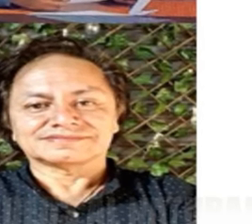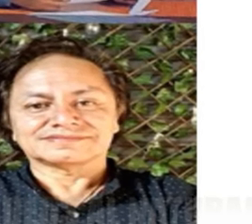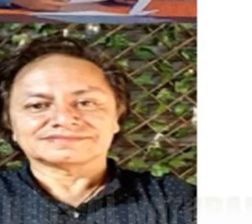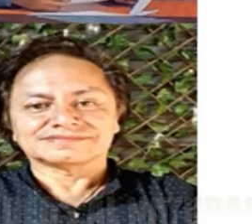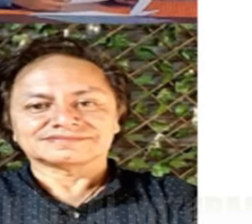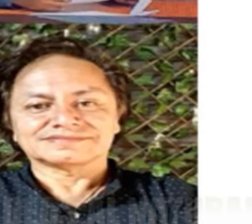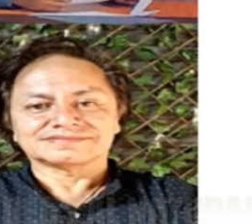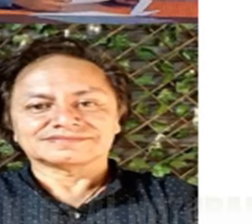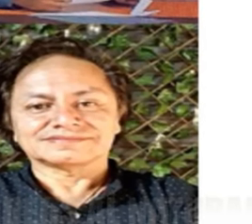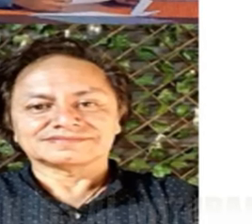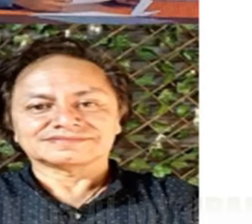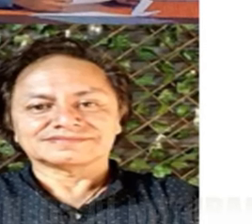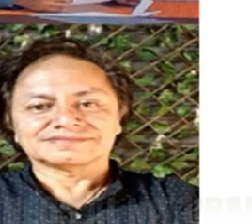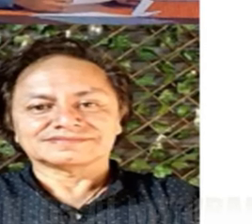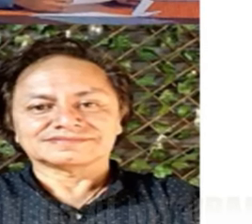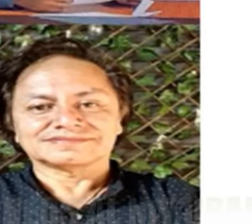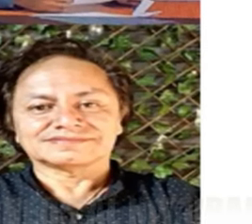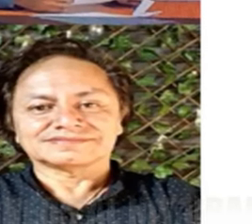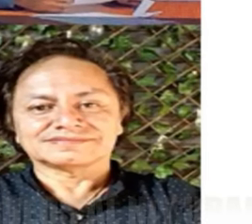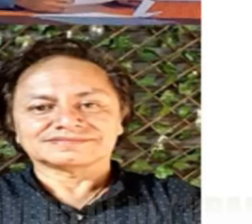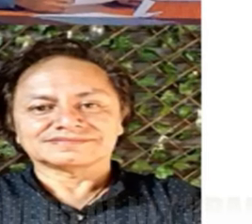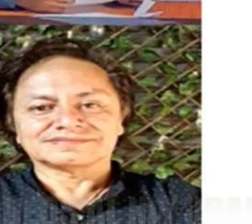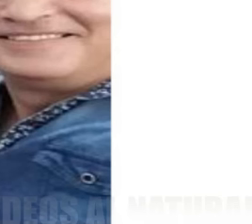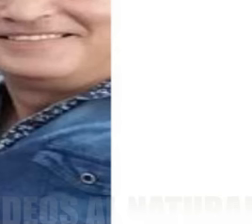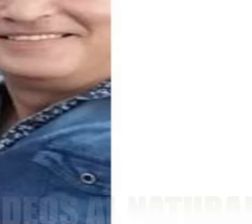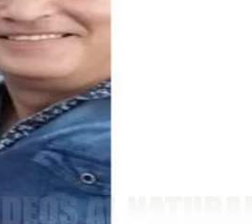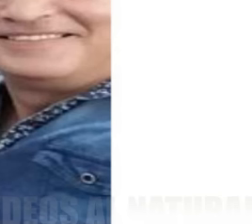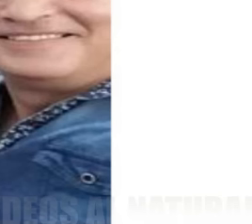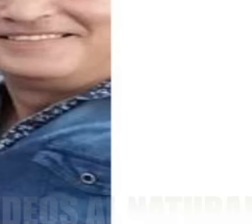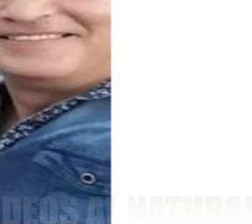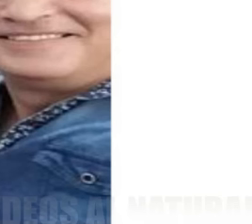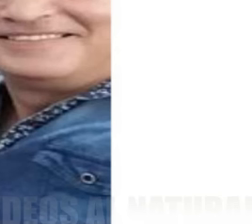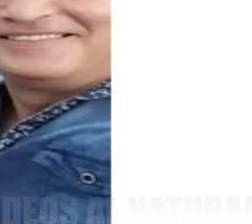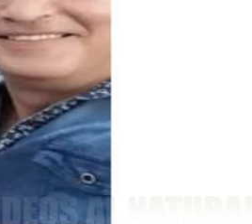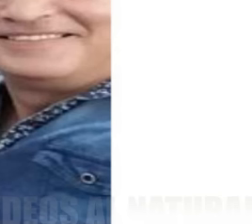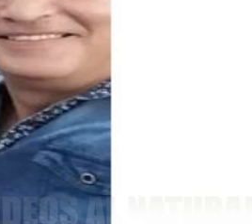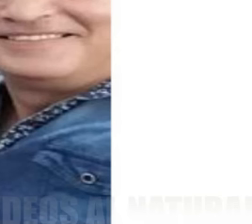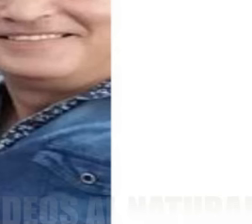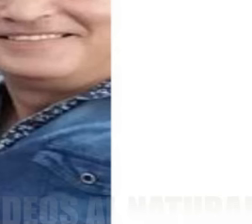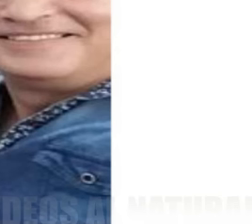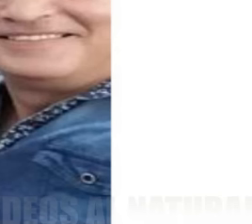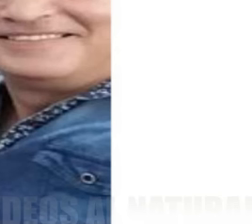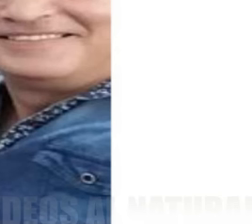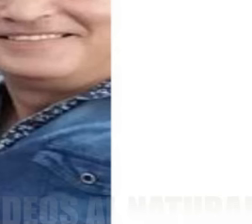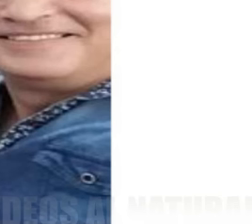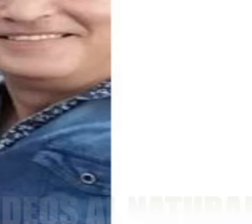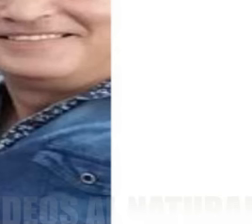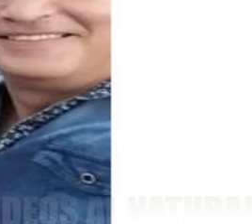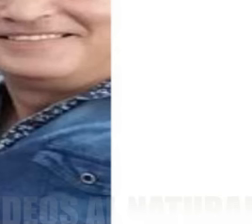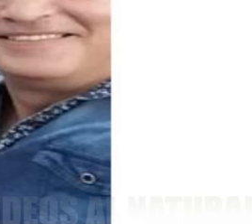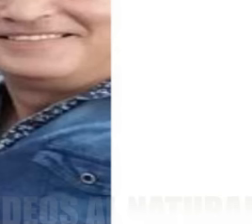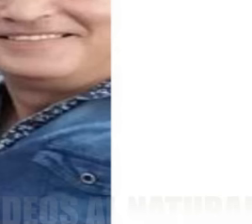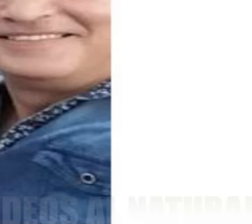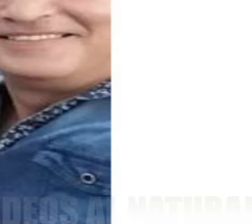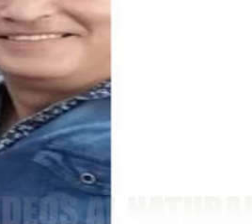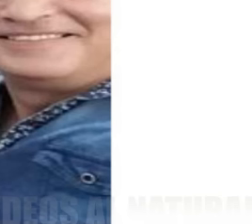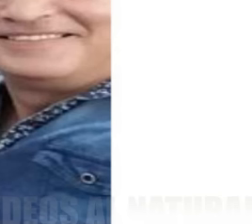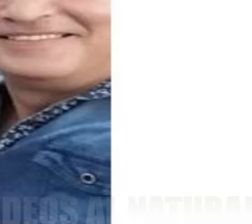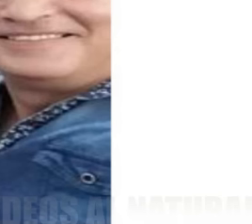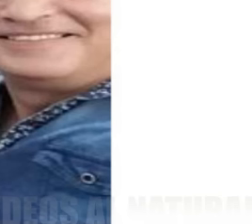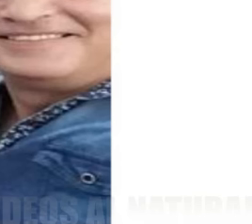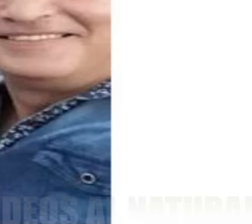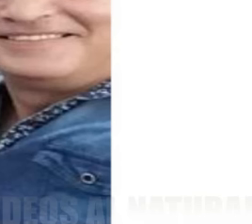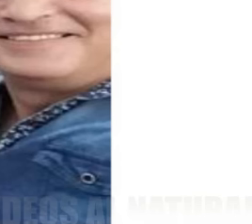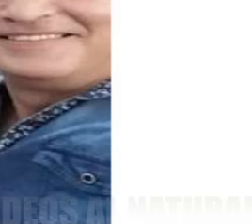a pesar de que carga sobre sus espaldas toda clase de investigaciones como la financiación de su campaña presidencial con recursos